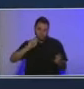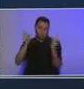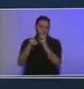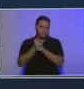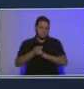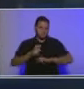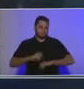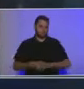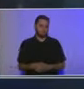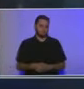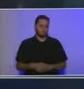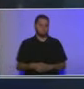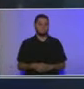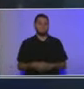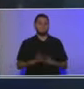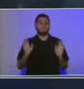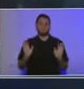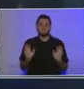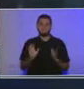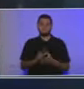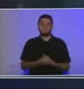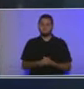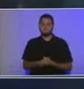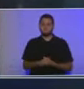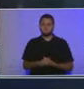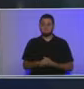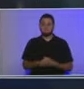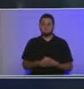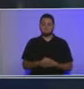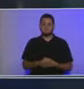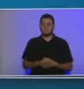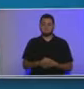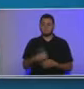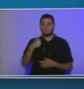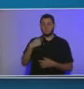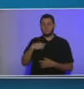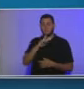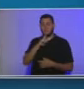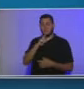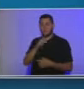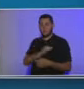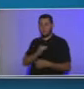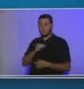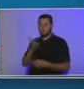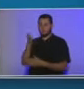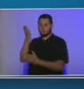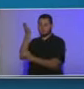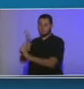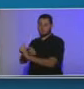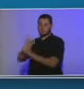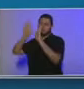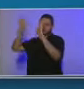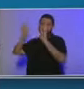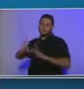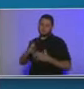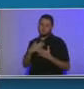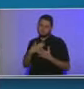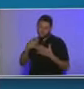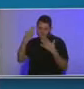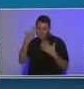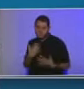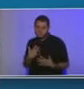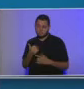Wow. Definitivamente. Vamos a ver, fíjate, a mí lo único que digo, a mí me da mucha pena por el Cano, porque es tremendo ser humano y me parece que ha hecho un gran trabajo como